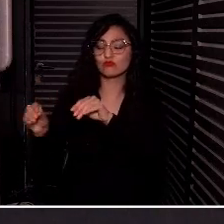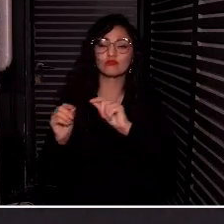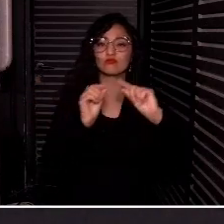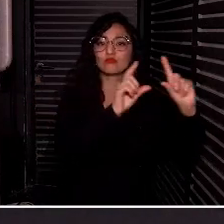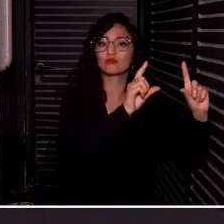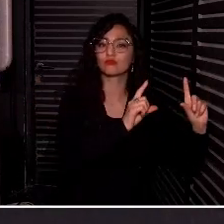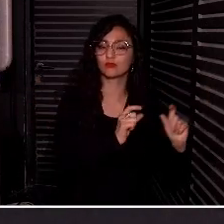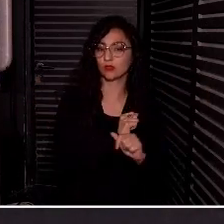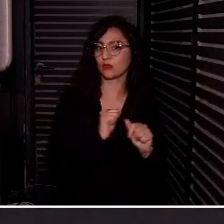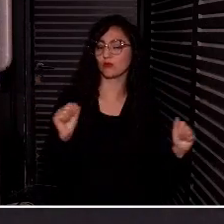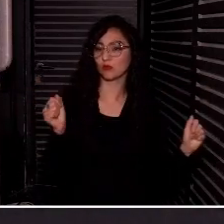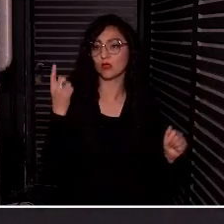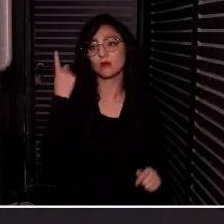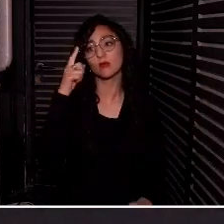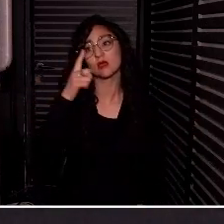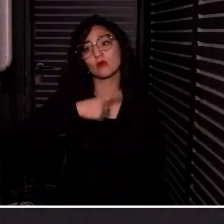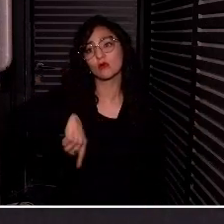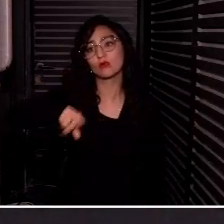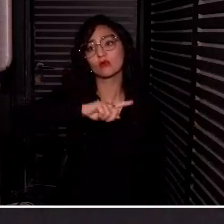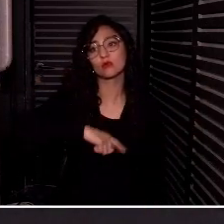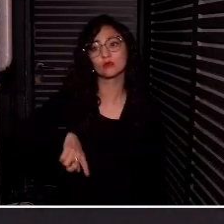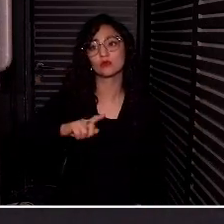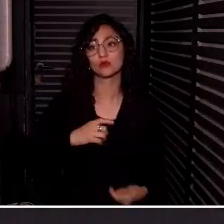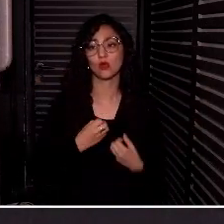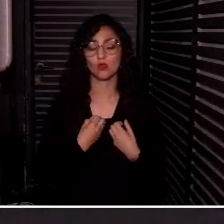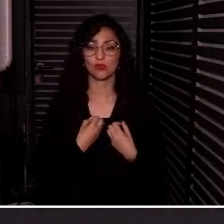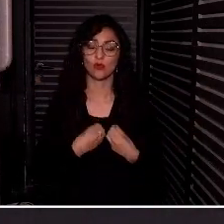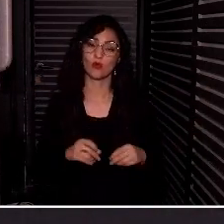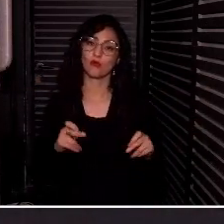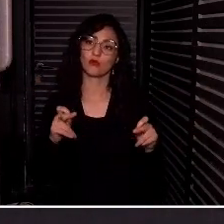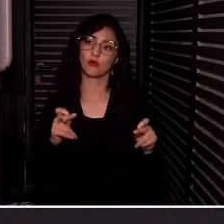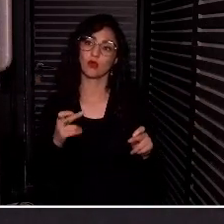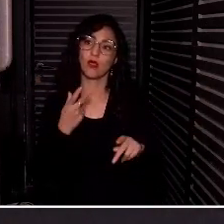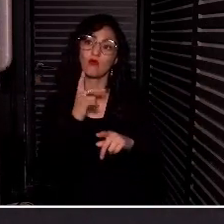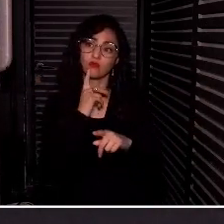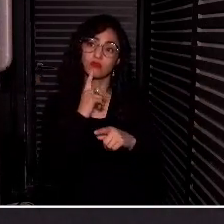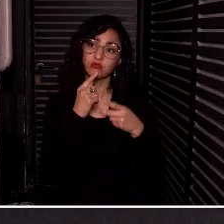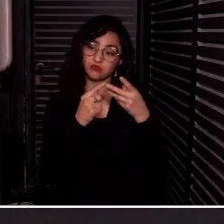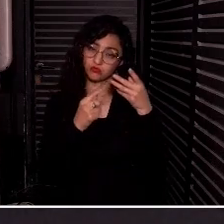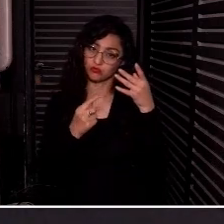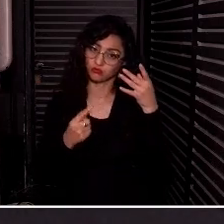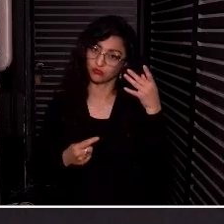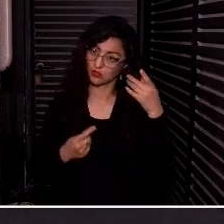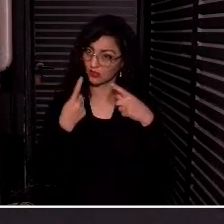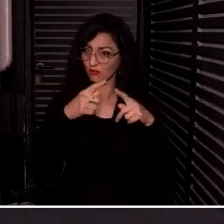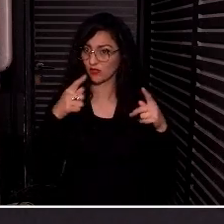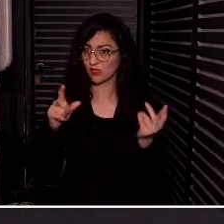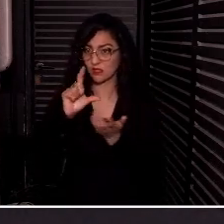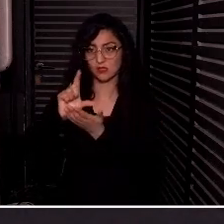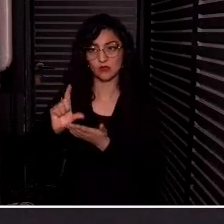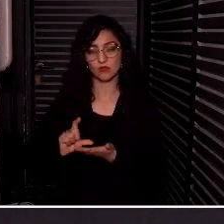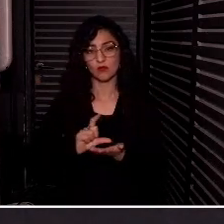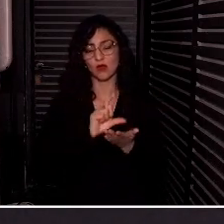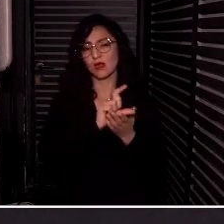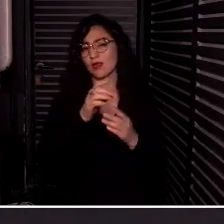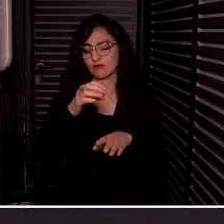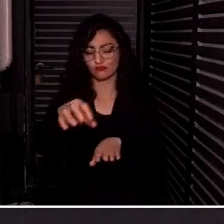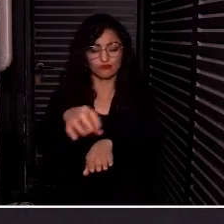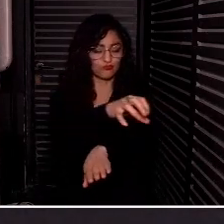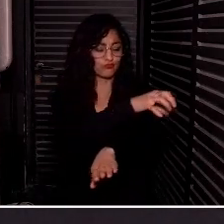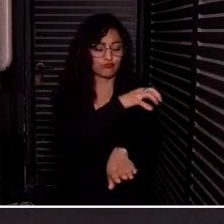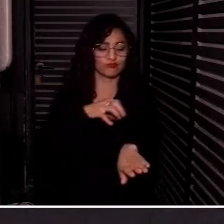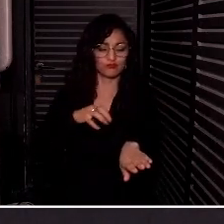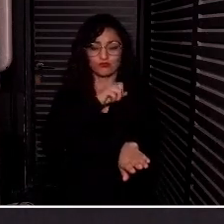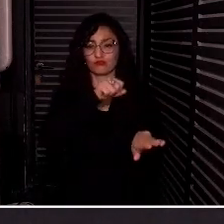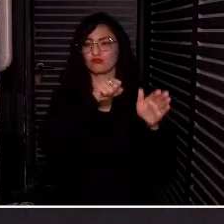está las posibilidades nosotros tenemos eh hartas producciones que se ha desarrollado de cada uno de los territorios y otras cuantas más que se nos